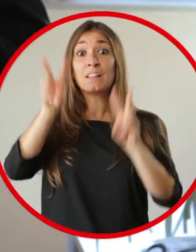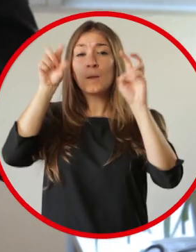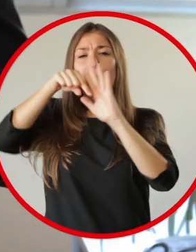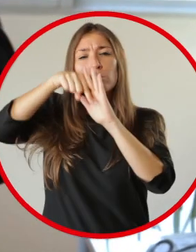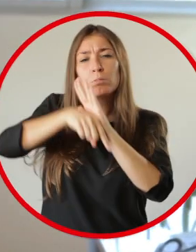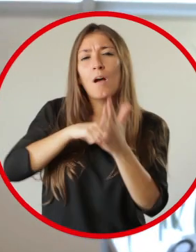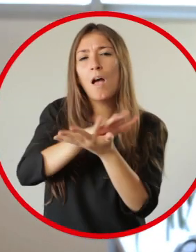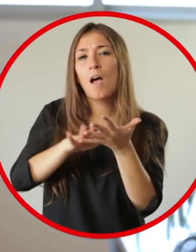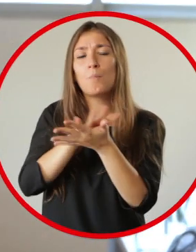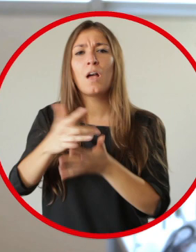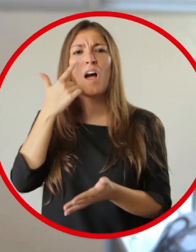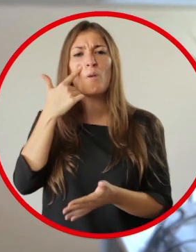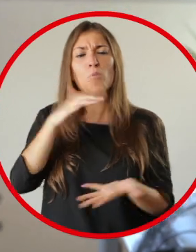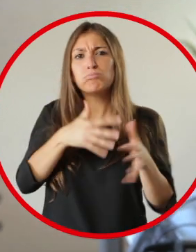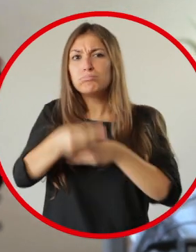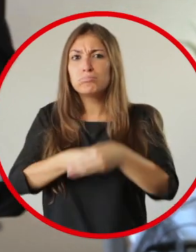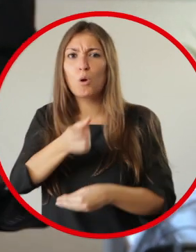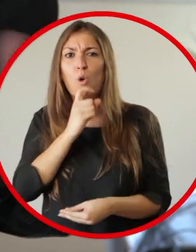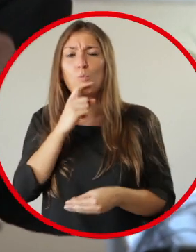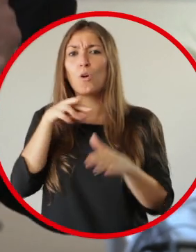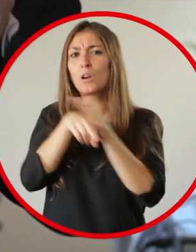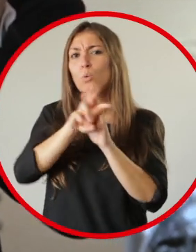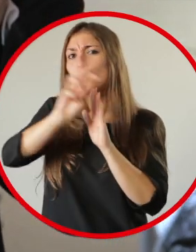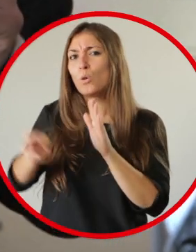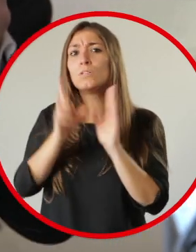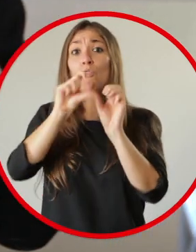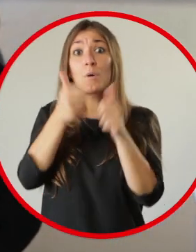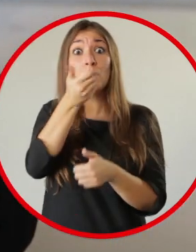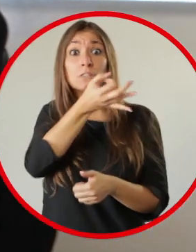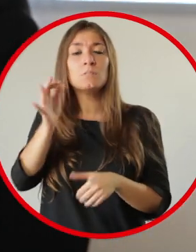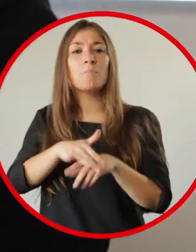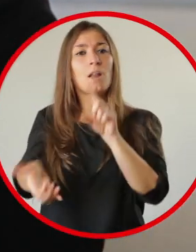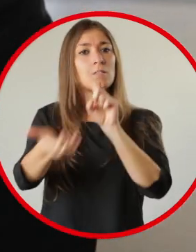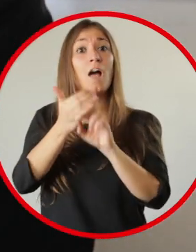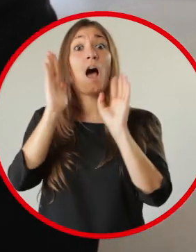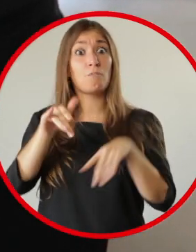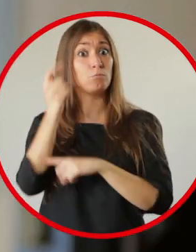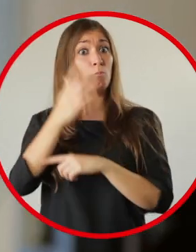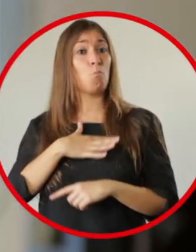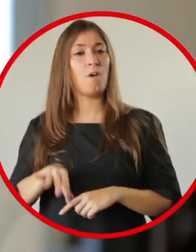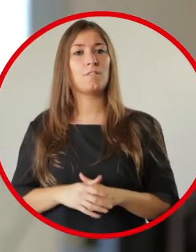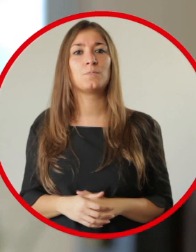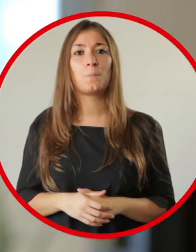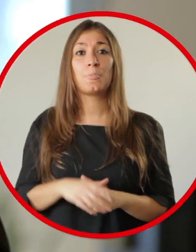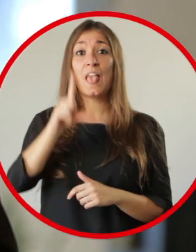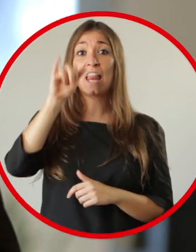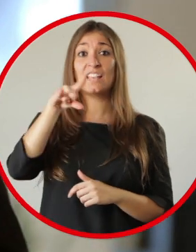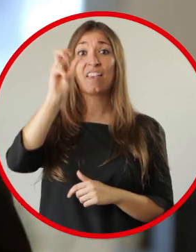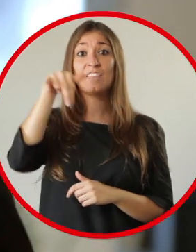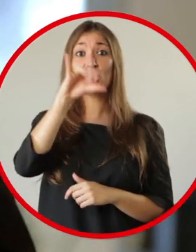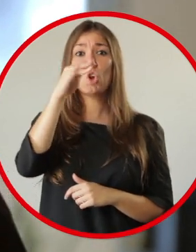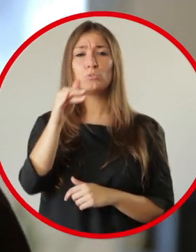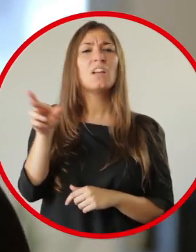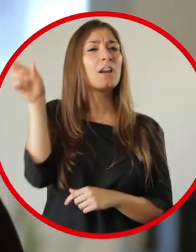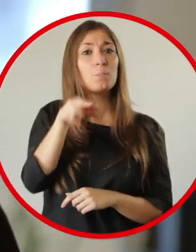este capítulo veremos cómo hacerlo, qué recursos tiene y cuál debe ser la manera más eficaz para que lo consigas. LinkedIn Jobs,